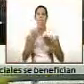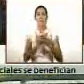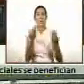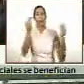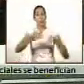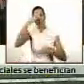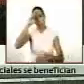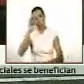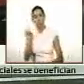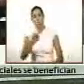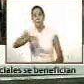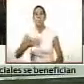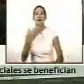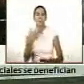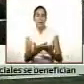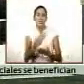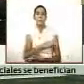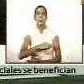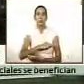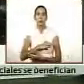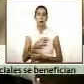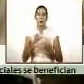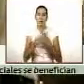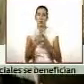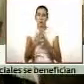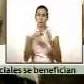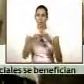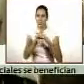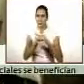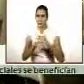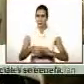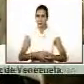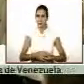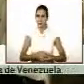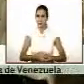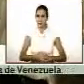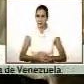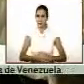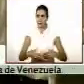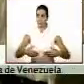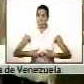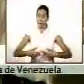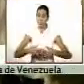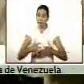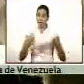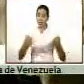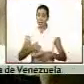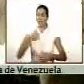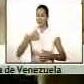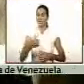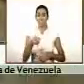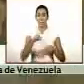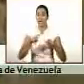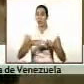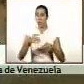y a la misión Barrio Adentro. Ellos son superiores a nosotros, porque tienen que hacer esfuerzos más grandes que nosotros, para